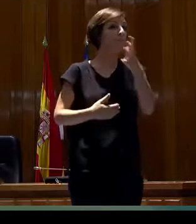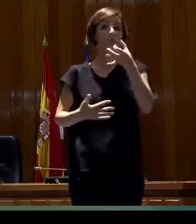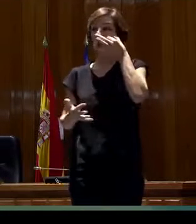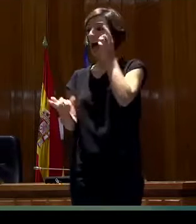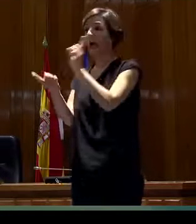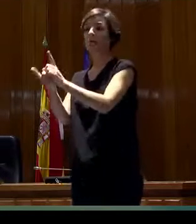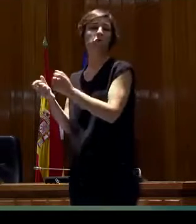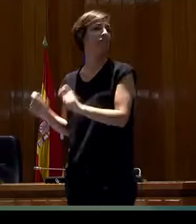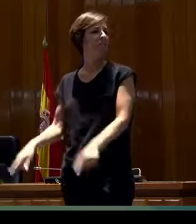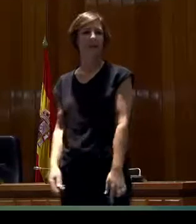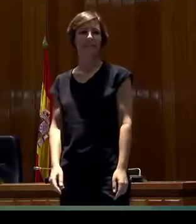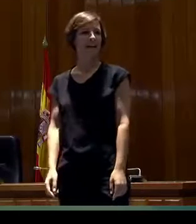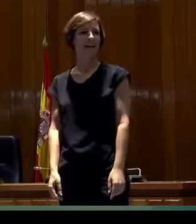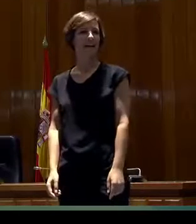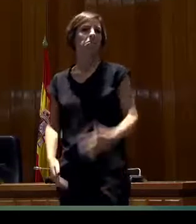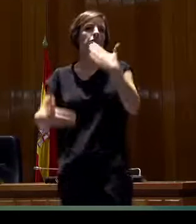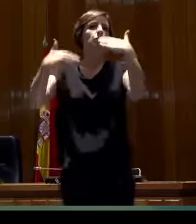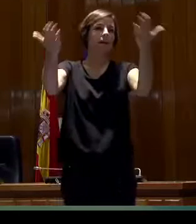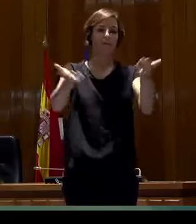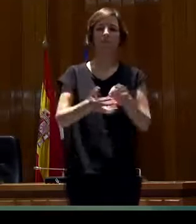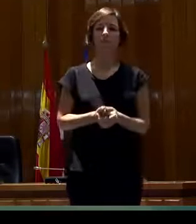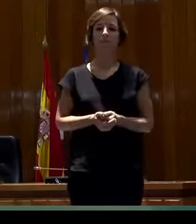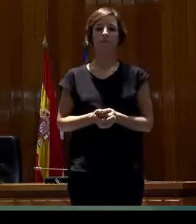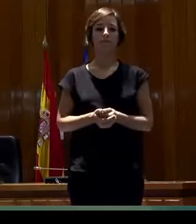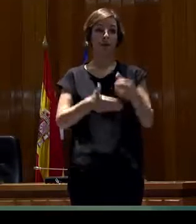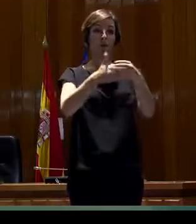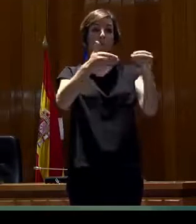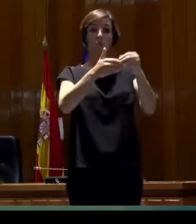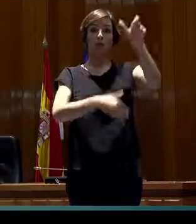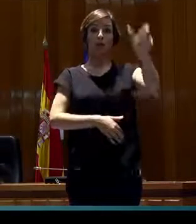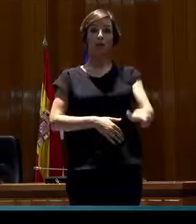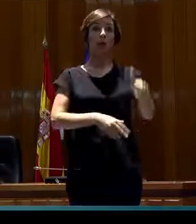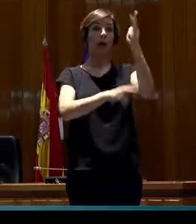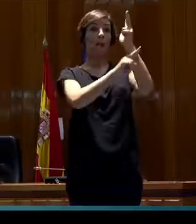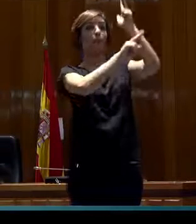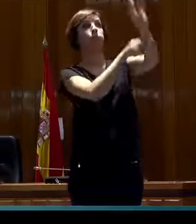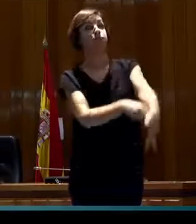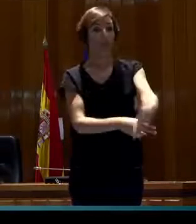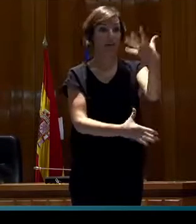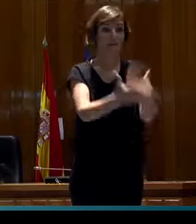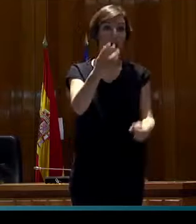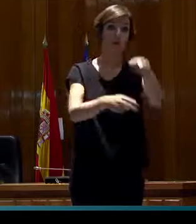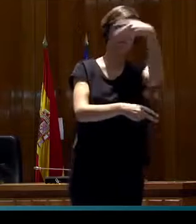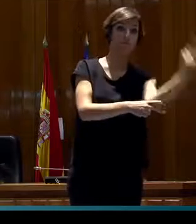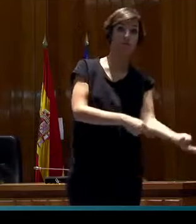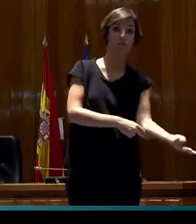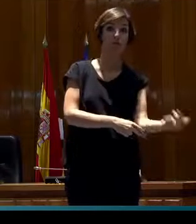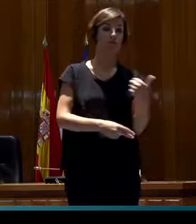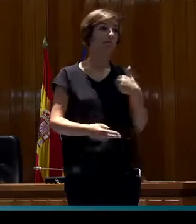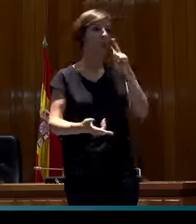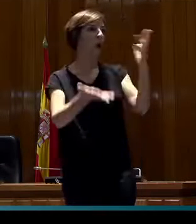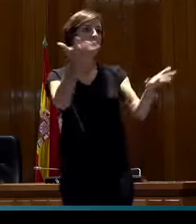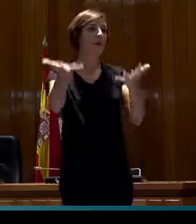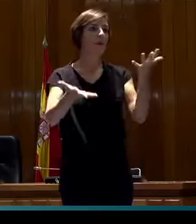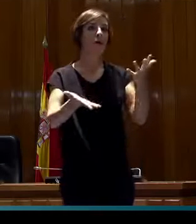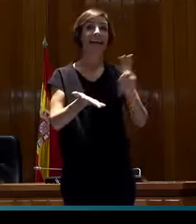presencial no hacen falta. Por ejemplo, si al usuario se le ha caído la cámara, la webcam, mientras está interpretando, esa información